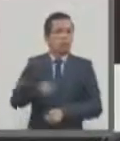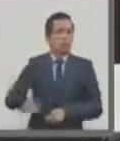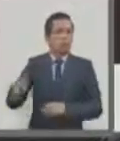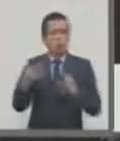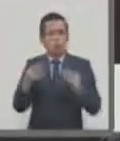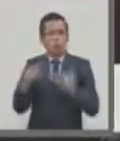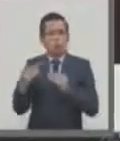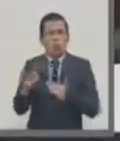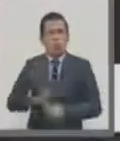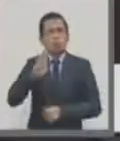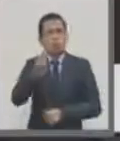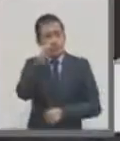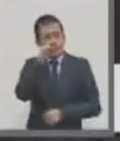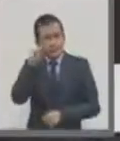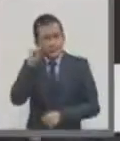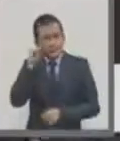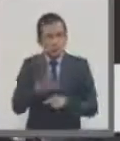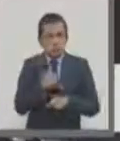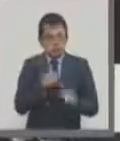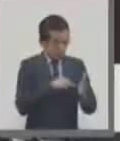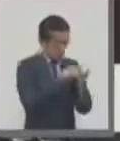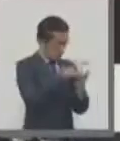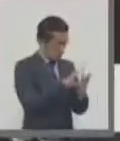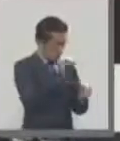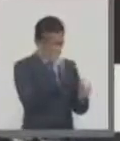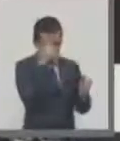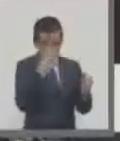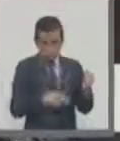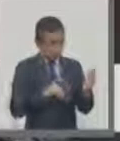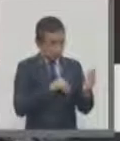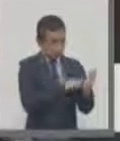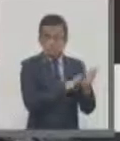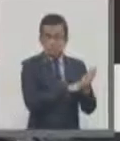estar reconocidos por la Constitución Política Mexicana.